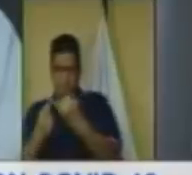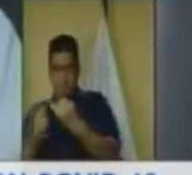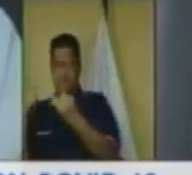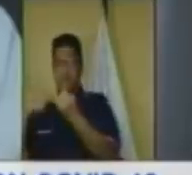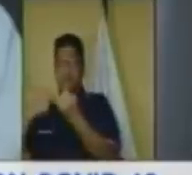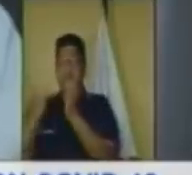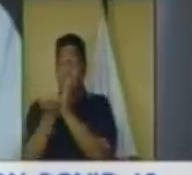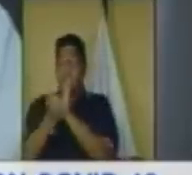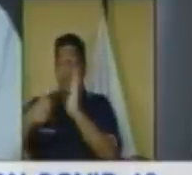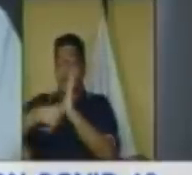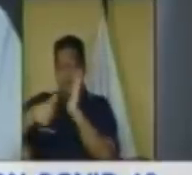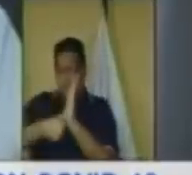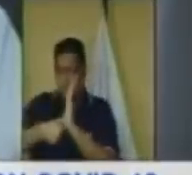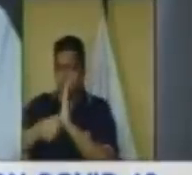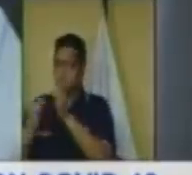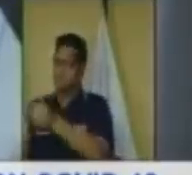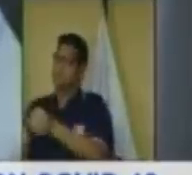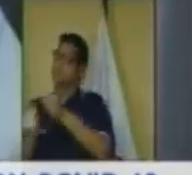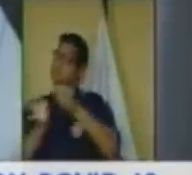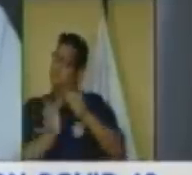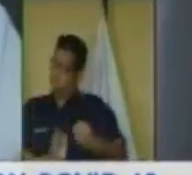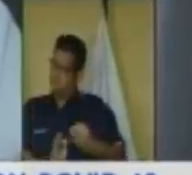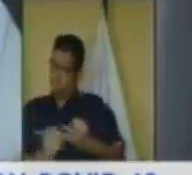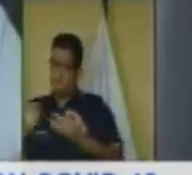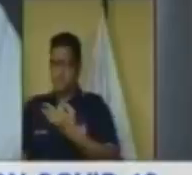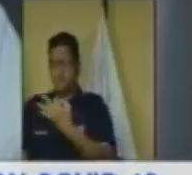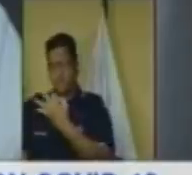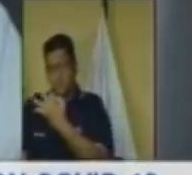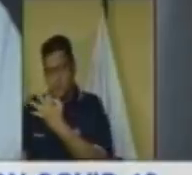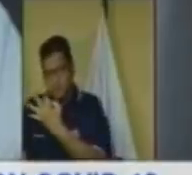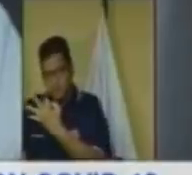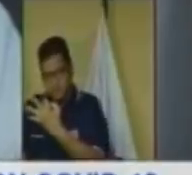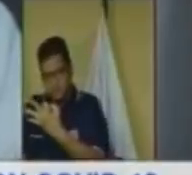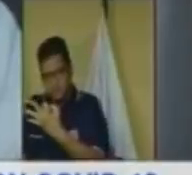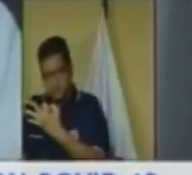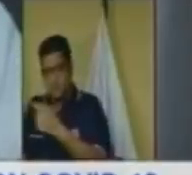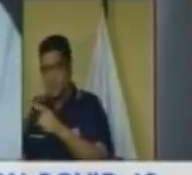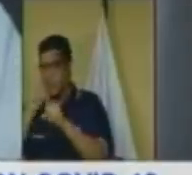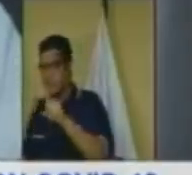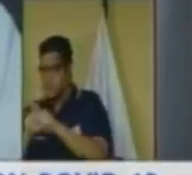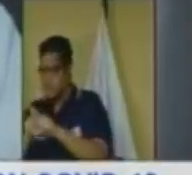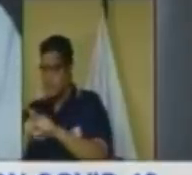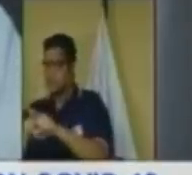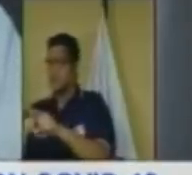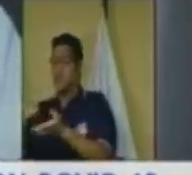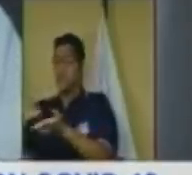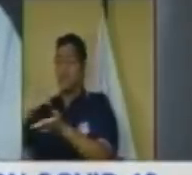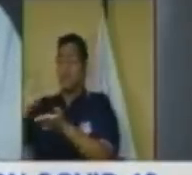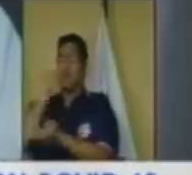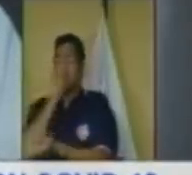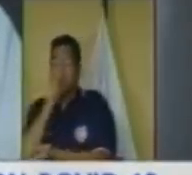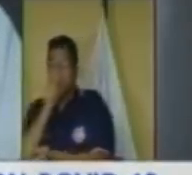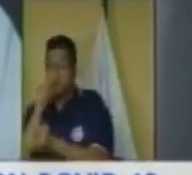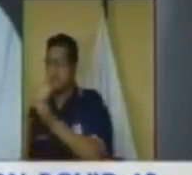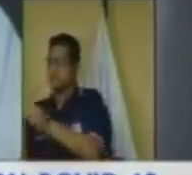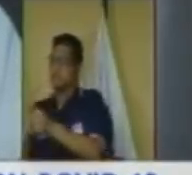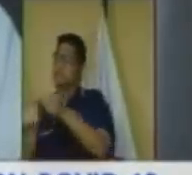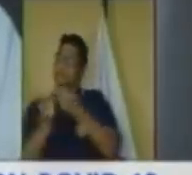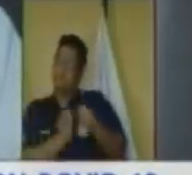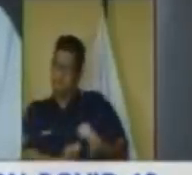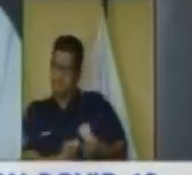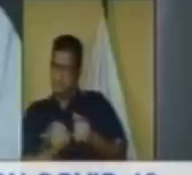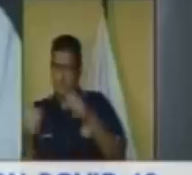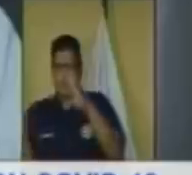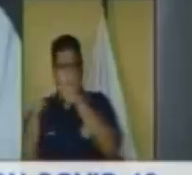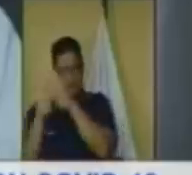cooperativa. También aplica para las modalidades de plan fin de semana y educación extraescolar.